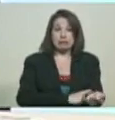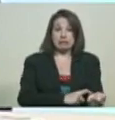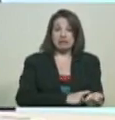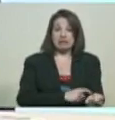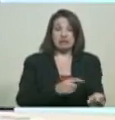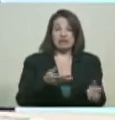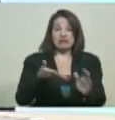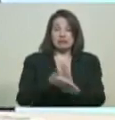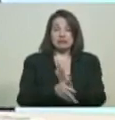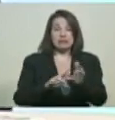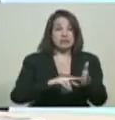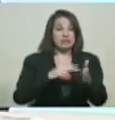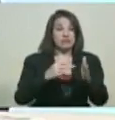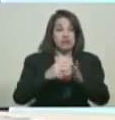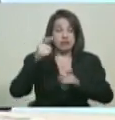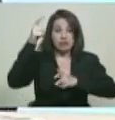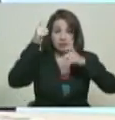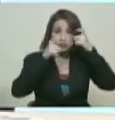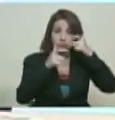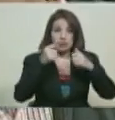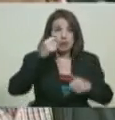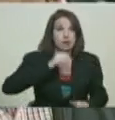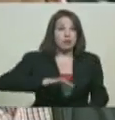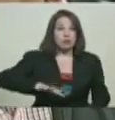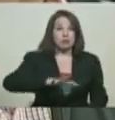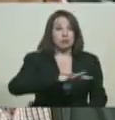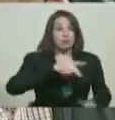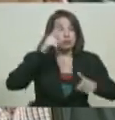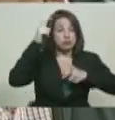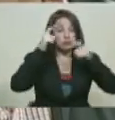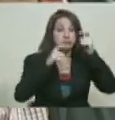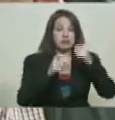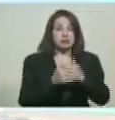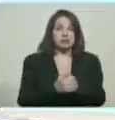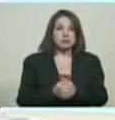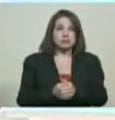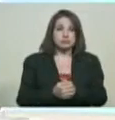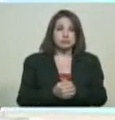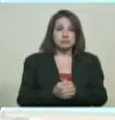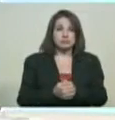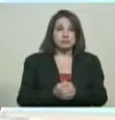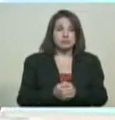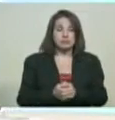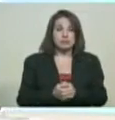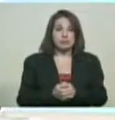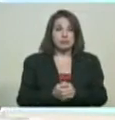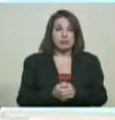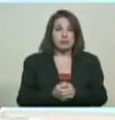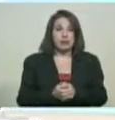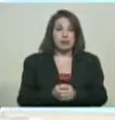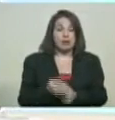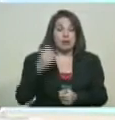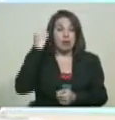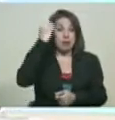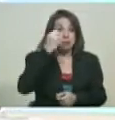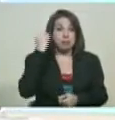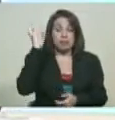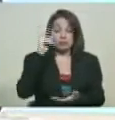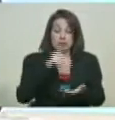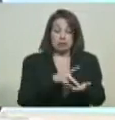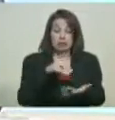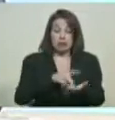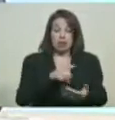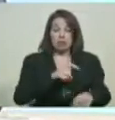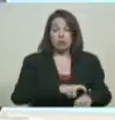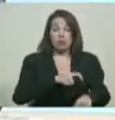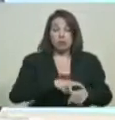comandante hugo chávez es el pueblo chavista son unas fuerzas chavistas por eso pienso que ha llegado el momento de estudiar el fenómeno